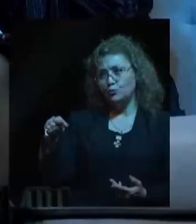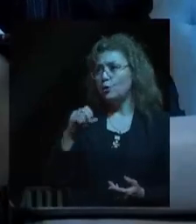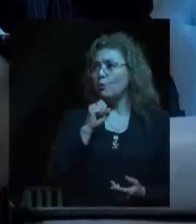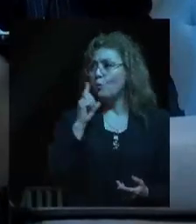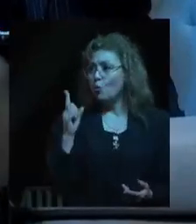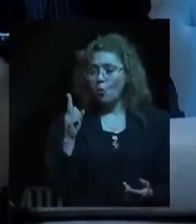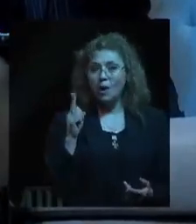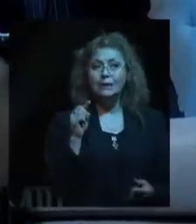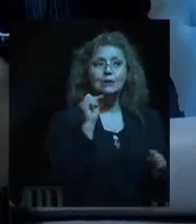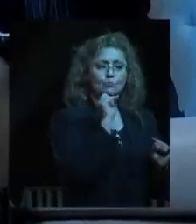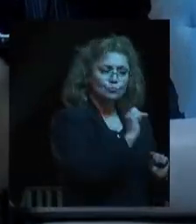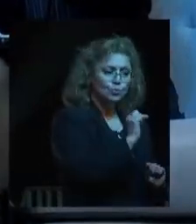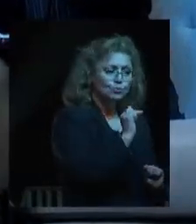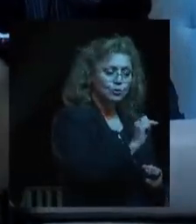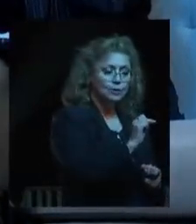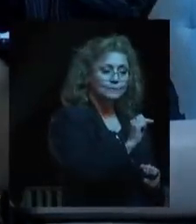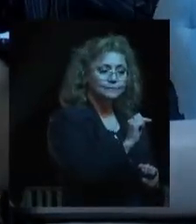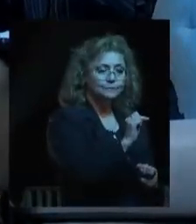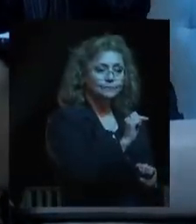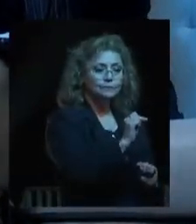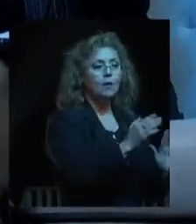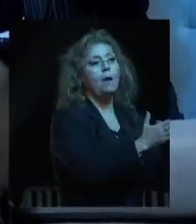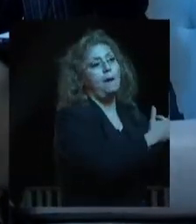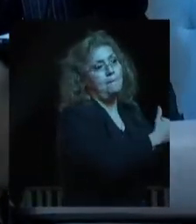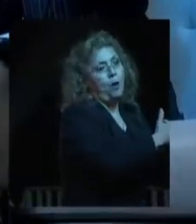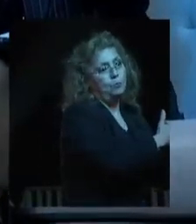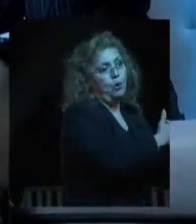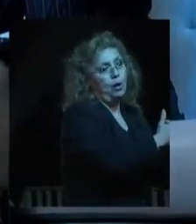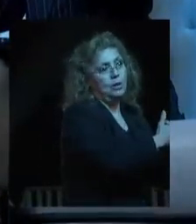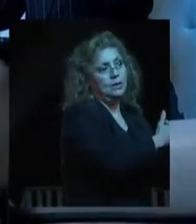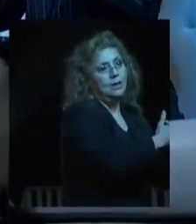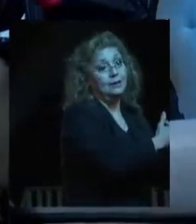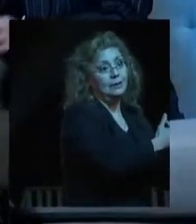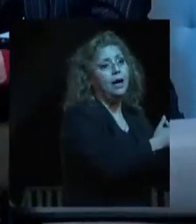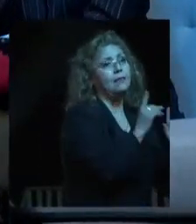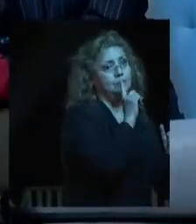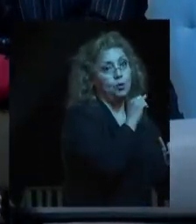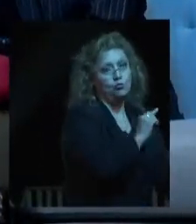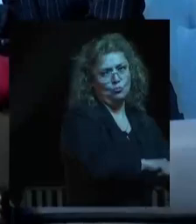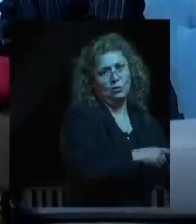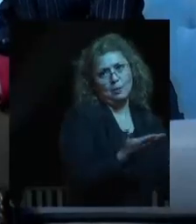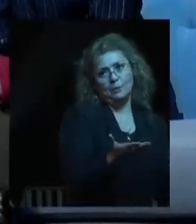todas esas propuestas que se están haciendo mucho en este último tiempo?